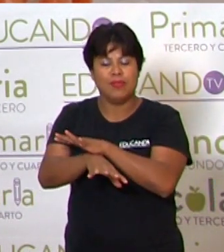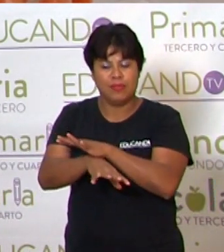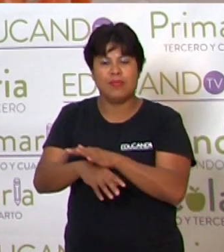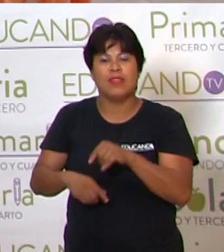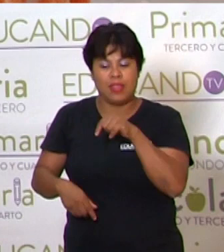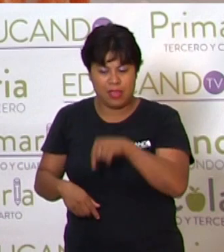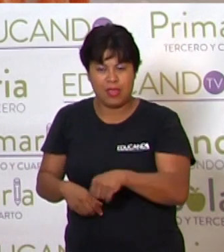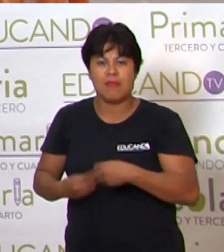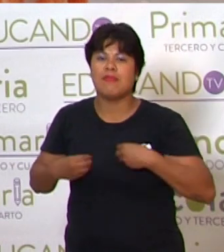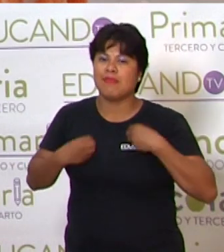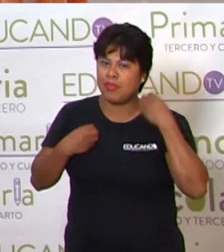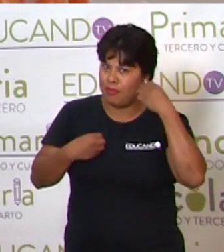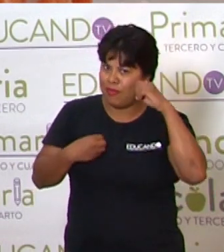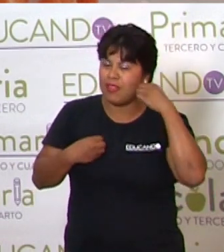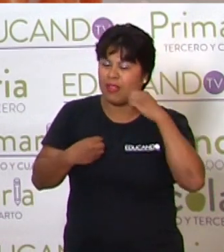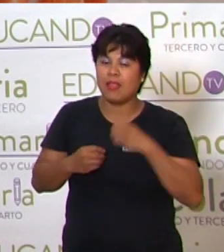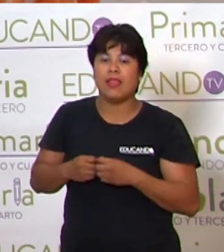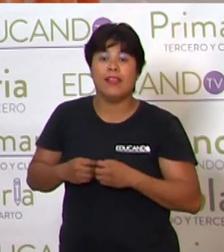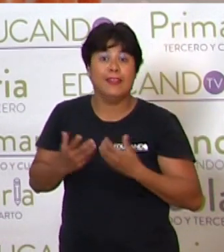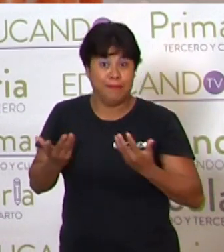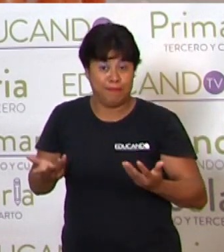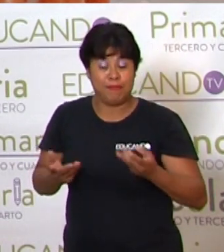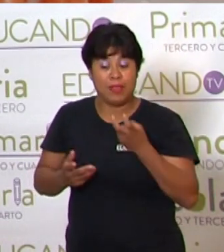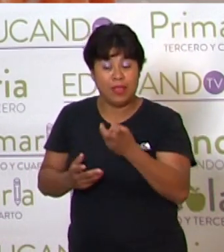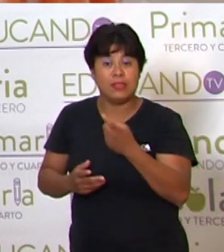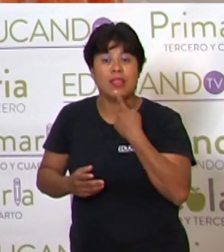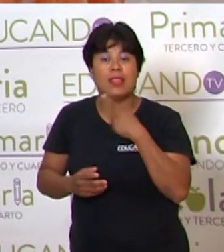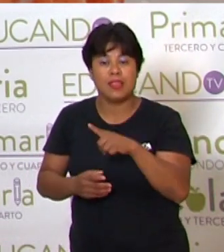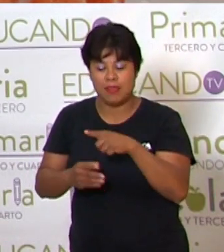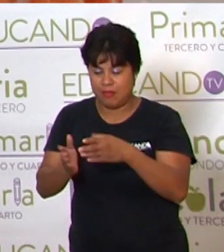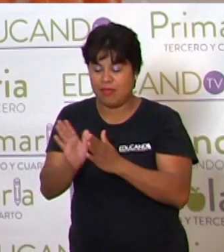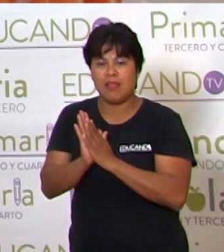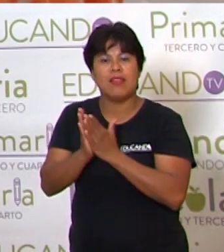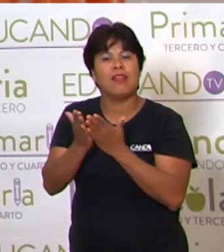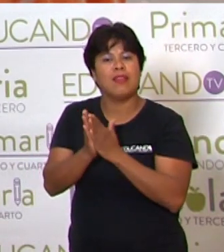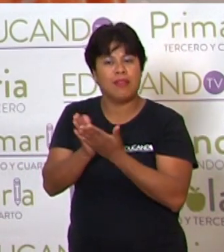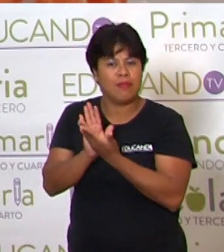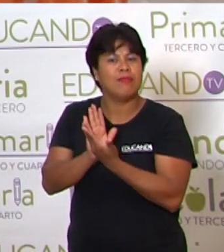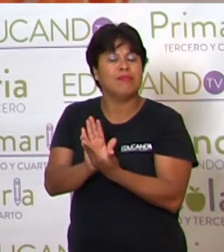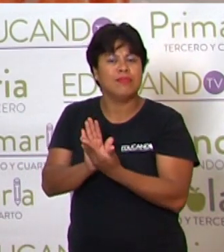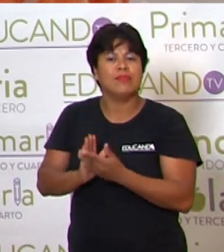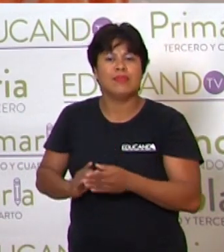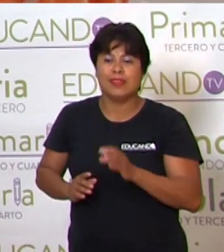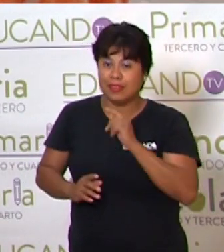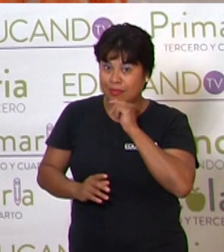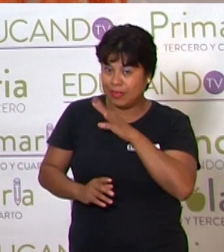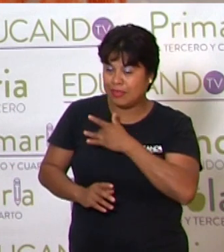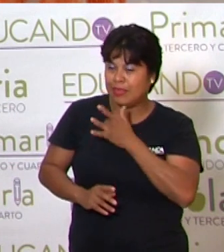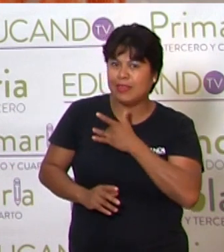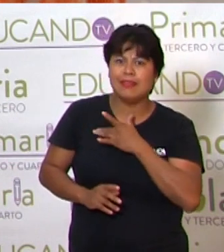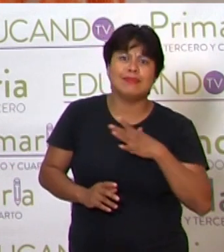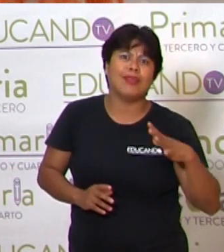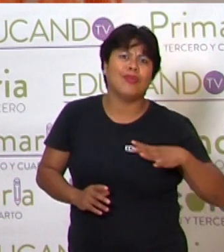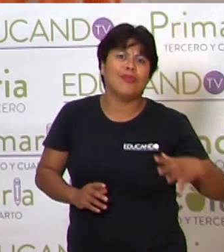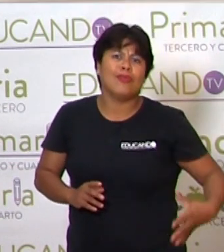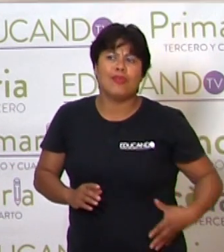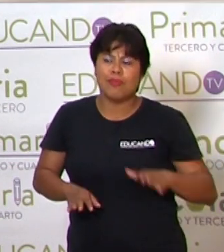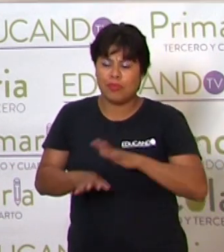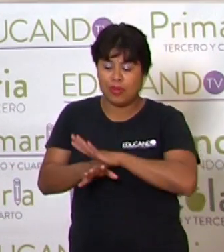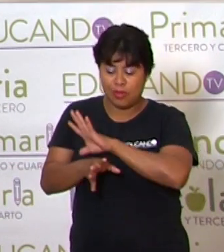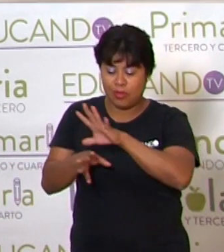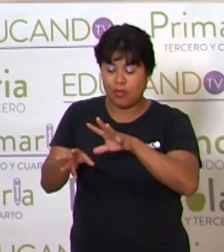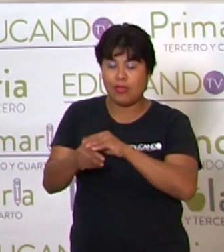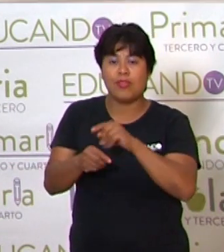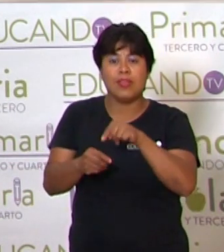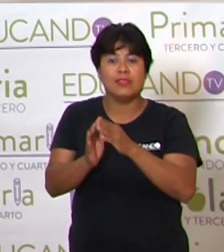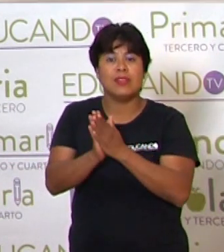y tiene algún tiempo viviendo aquí. Y bueno, él nos dedica, realmente hay que sentirse halagado, porque él nos dedica todo